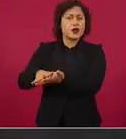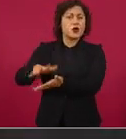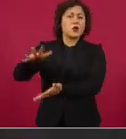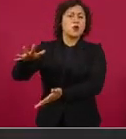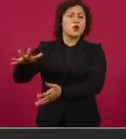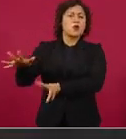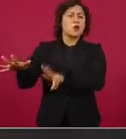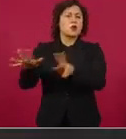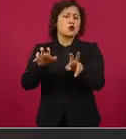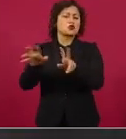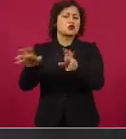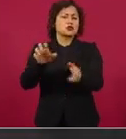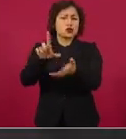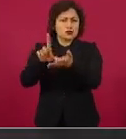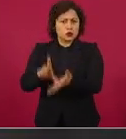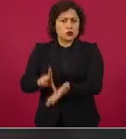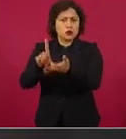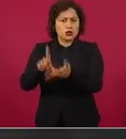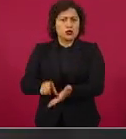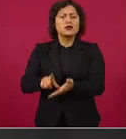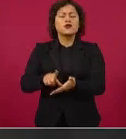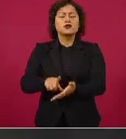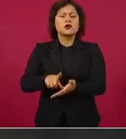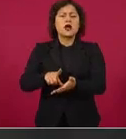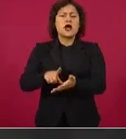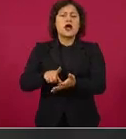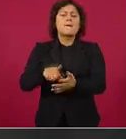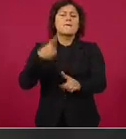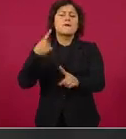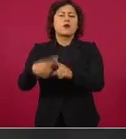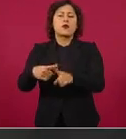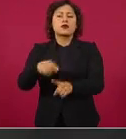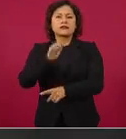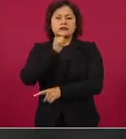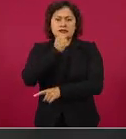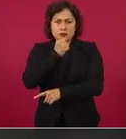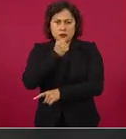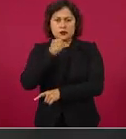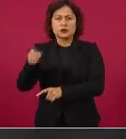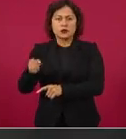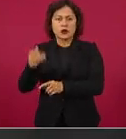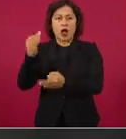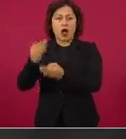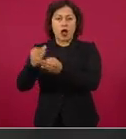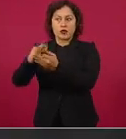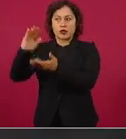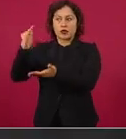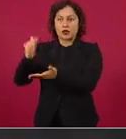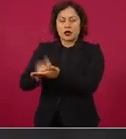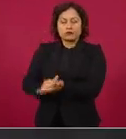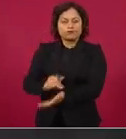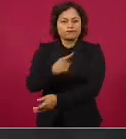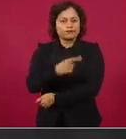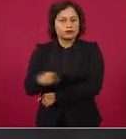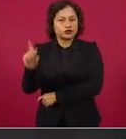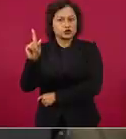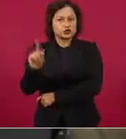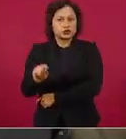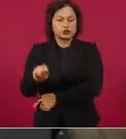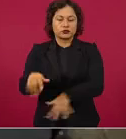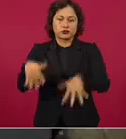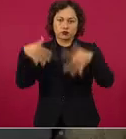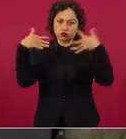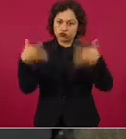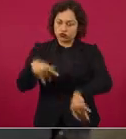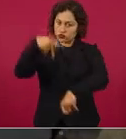de 800 litros por segundo. Ahorita andamos en 170. Entonces, la situación es